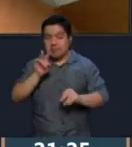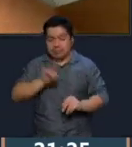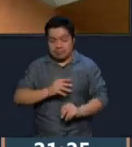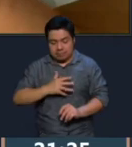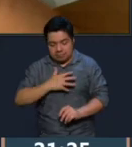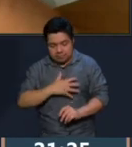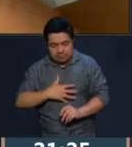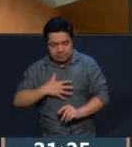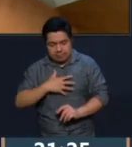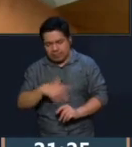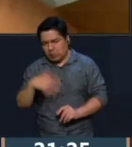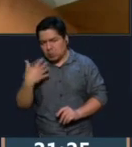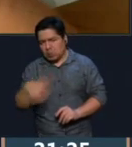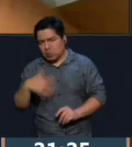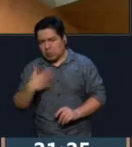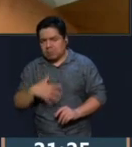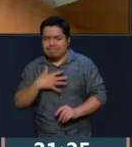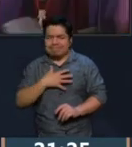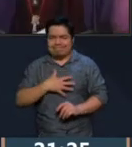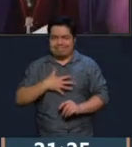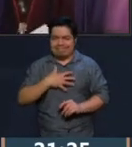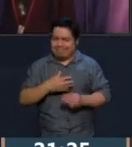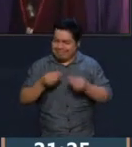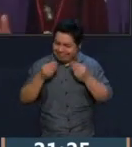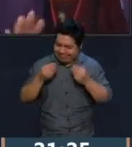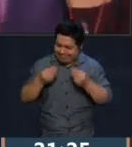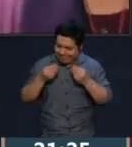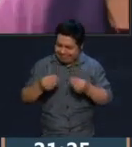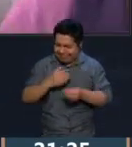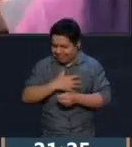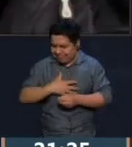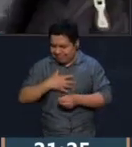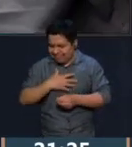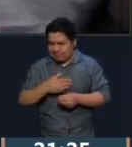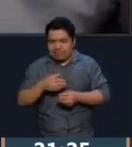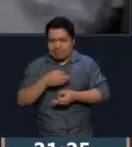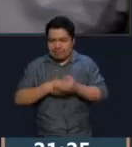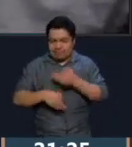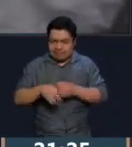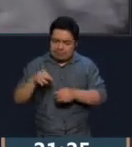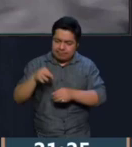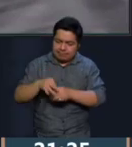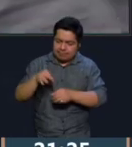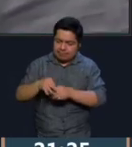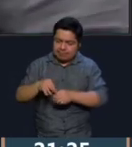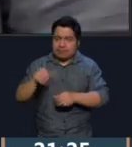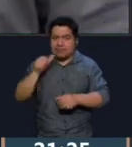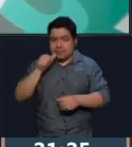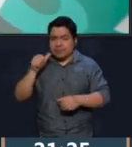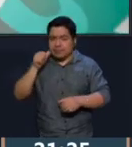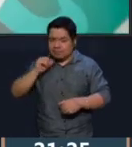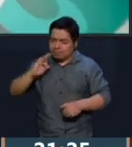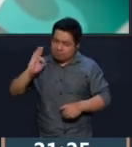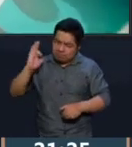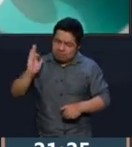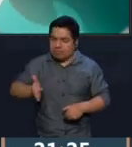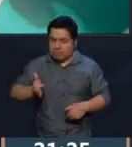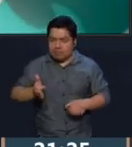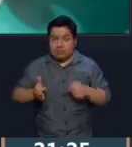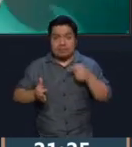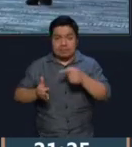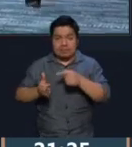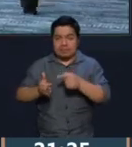contentos, muy contentos y muy contentas quienes votamos en el Pleno a favor de